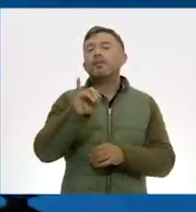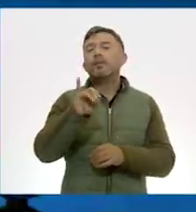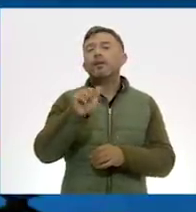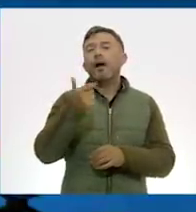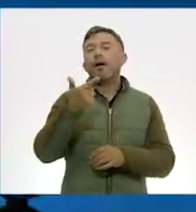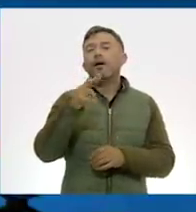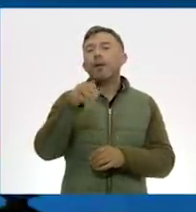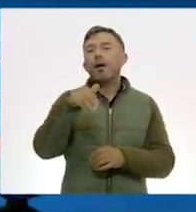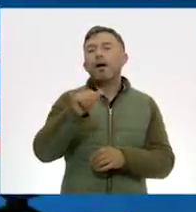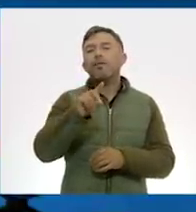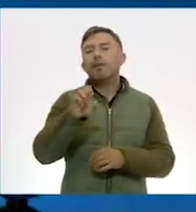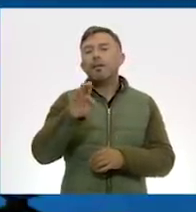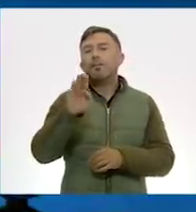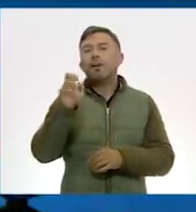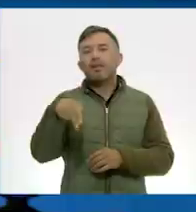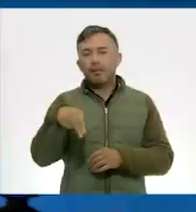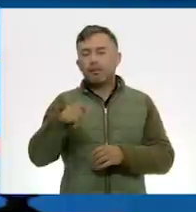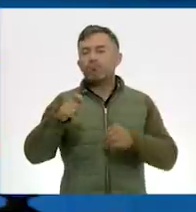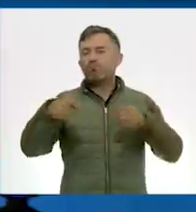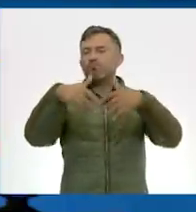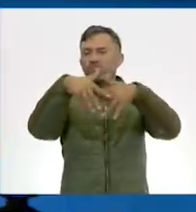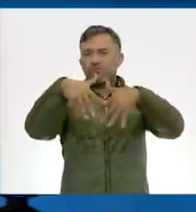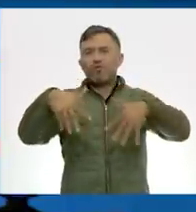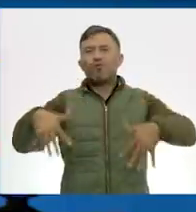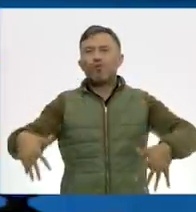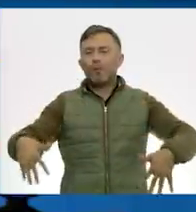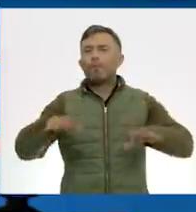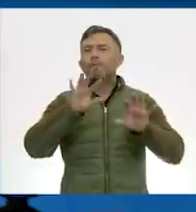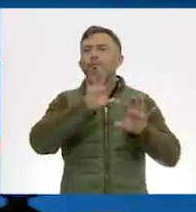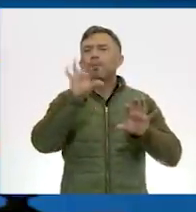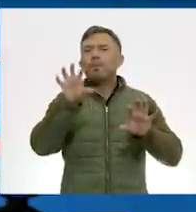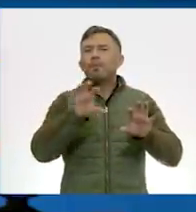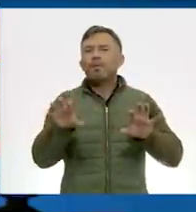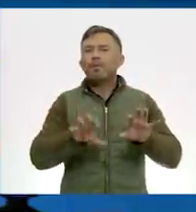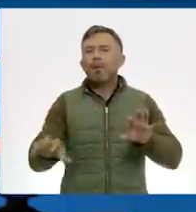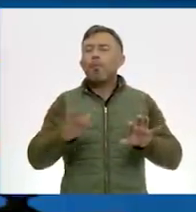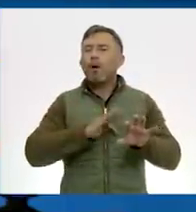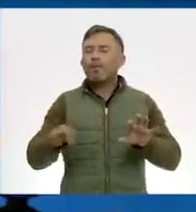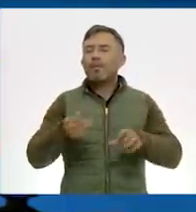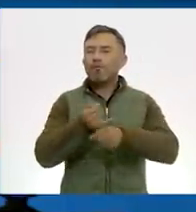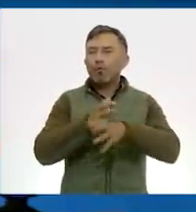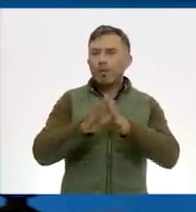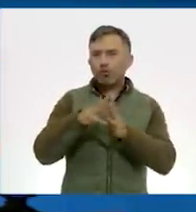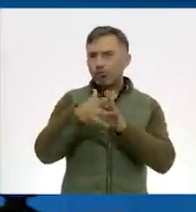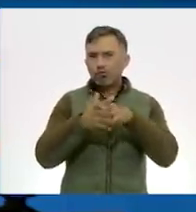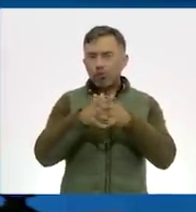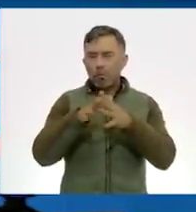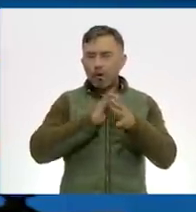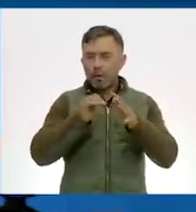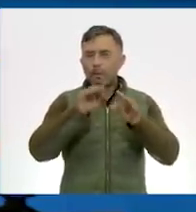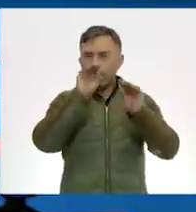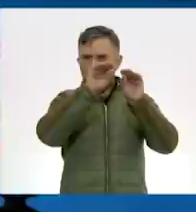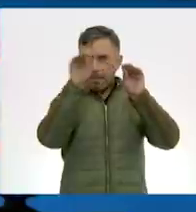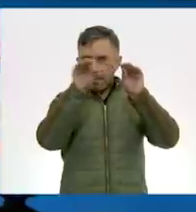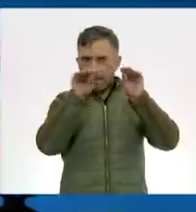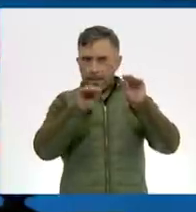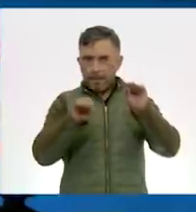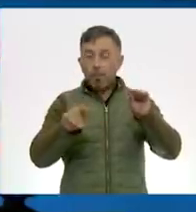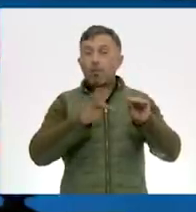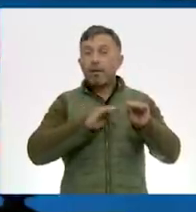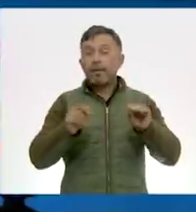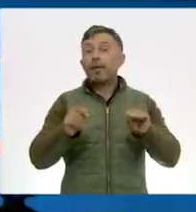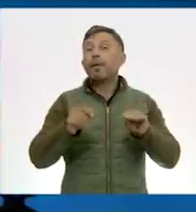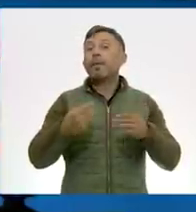Venn es un esquema que nos va a permitir organizar nuestra información porque vamos a tener por una parte la información de